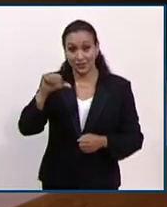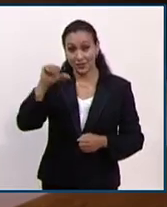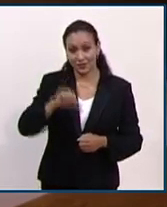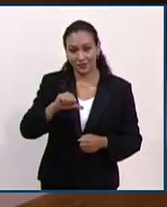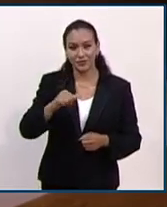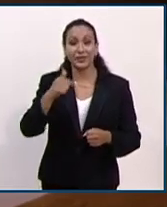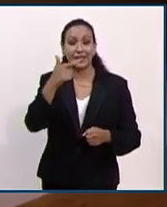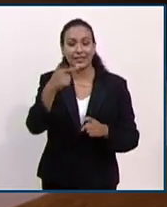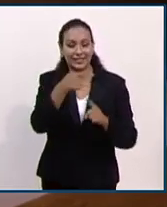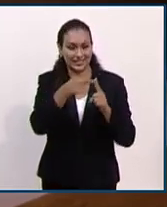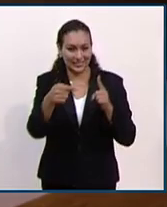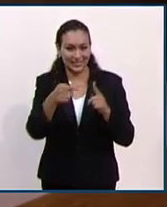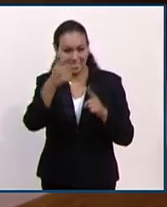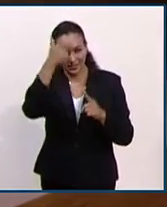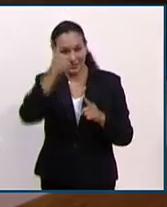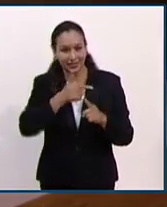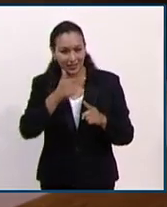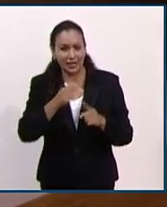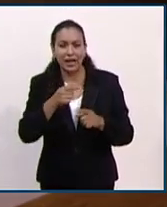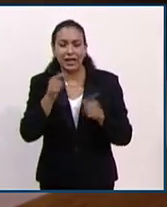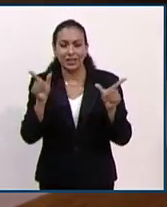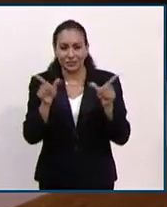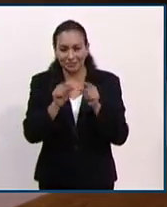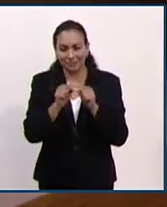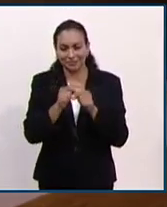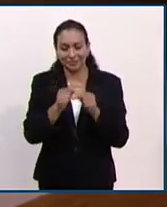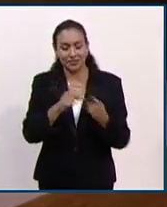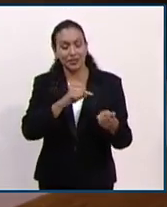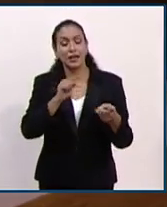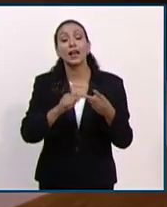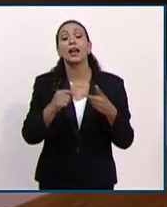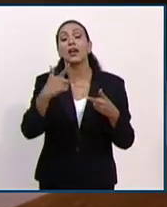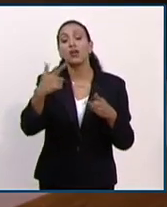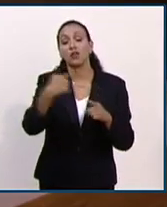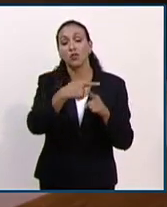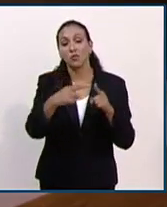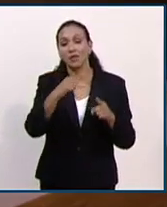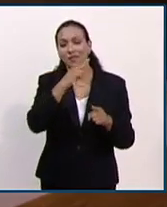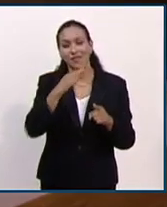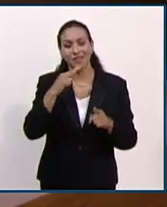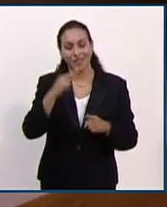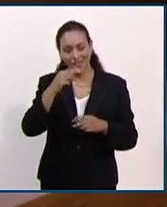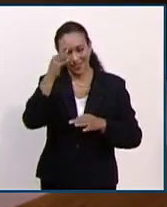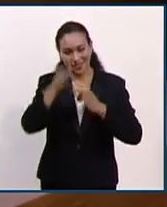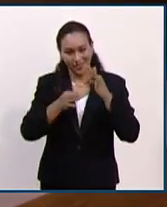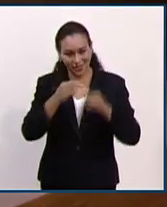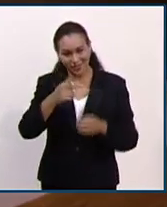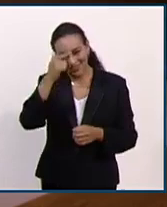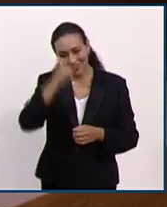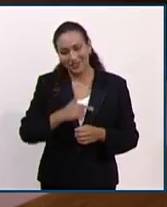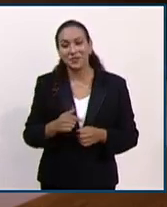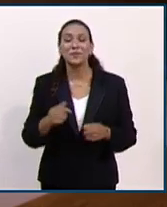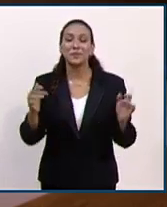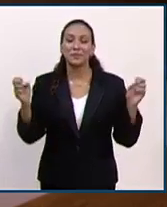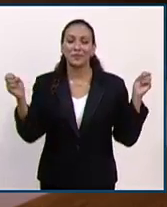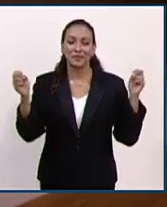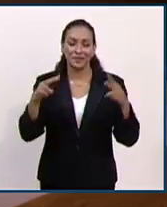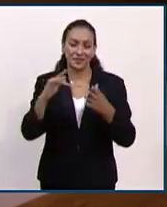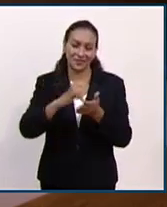Siga a las 19:30 horas nuestro avance informativo y a las 20:30 el noticiario nocturno. Gracias por su